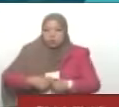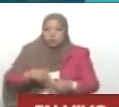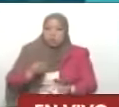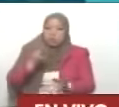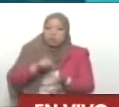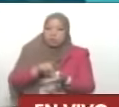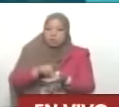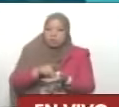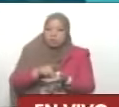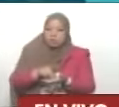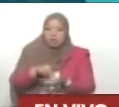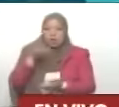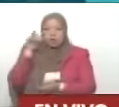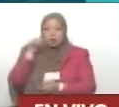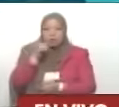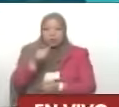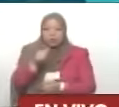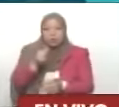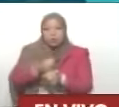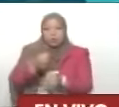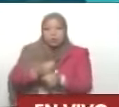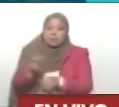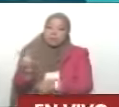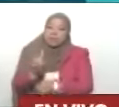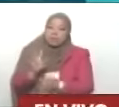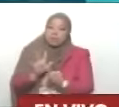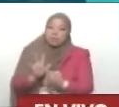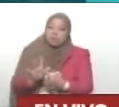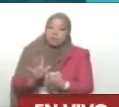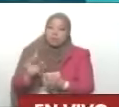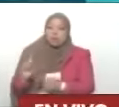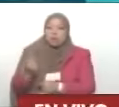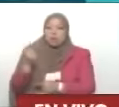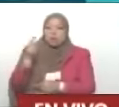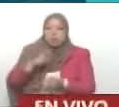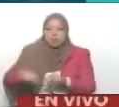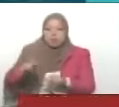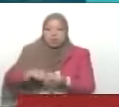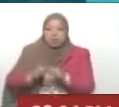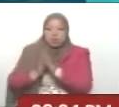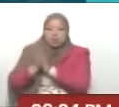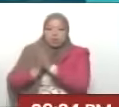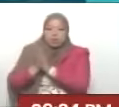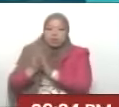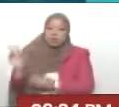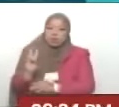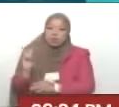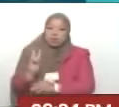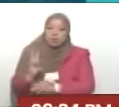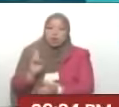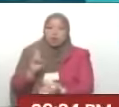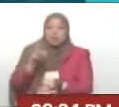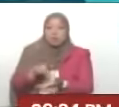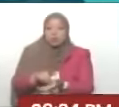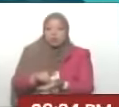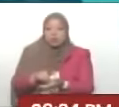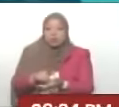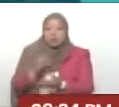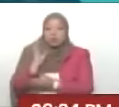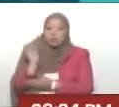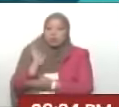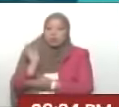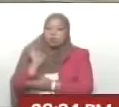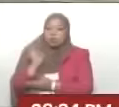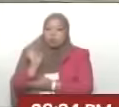ahí. Porque además voy a representar a Venezuela. Voy a ser la primera niña emprendedora venezolana en participar en esa cumbre.